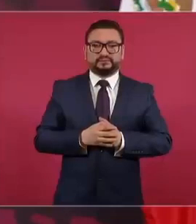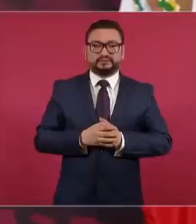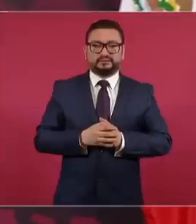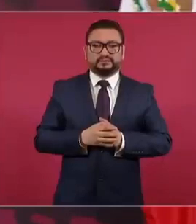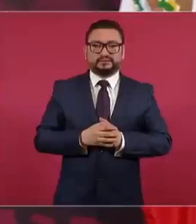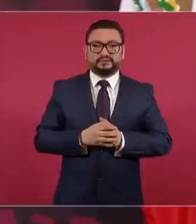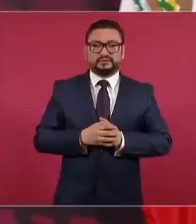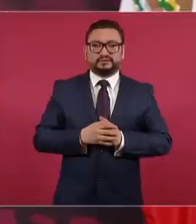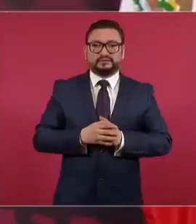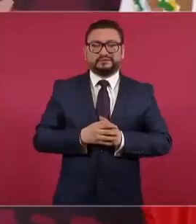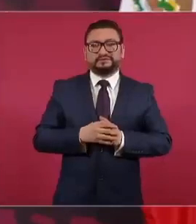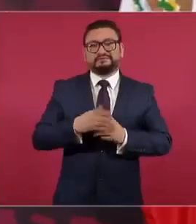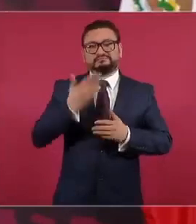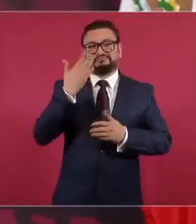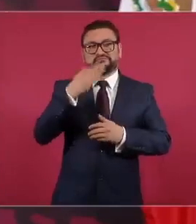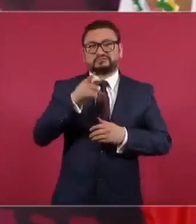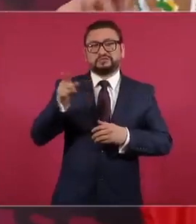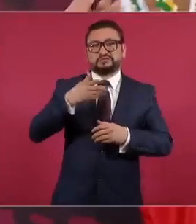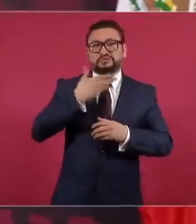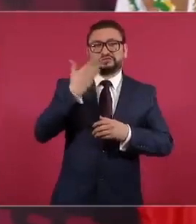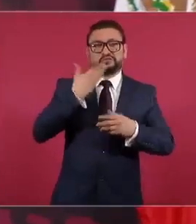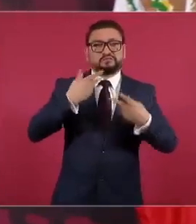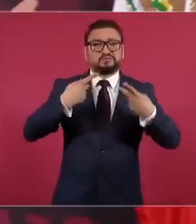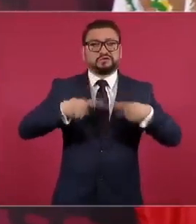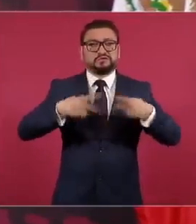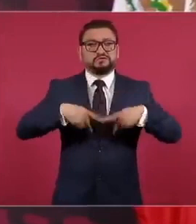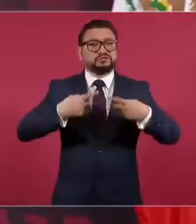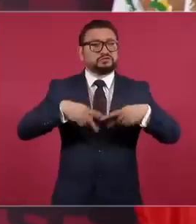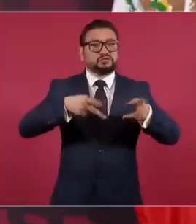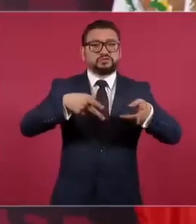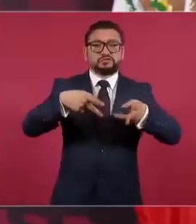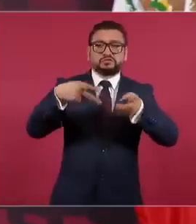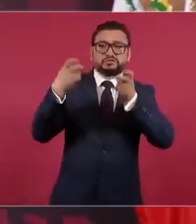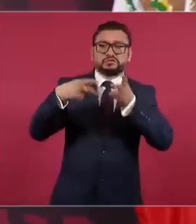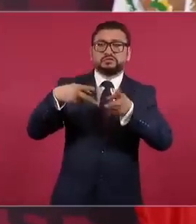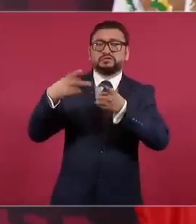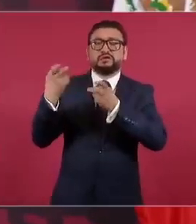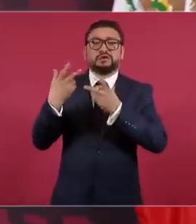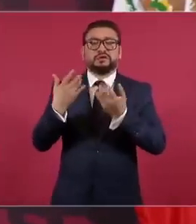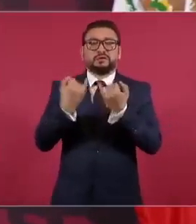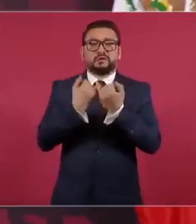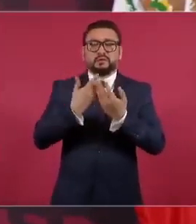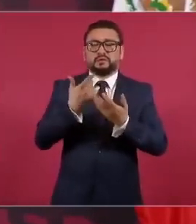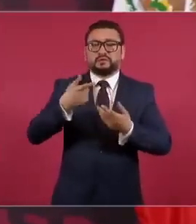se dedicaban a saquear, a robar, tenían el abandono al pueblo,